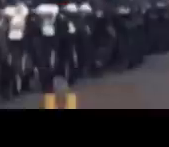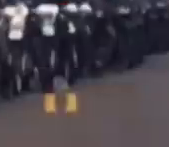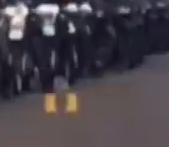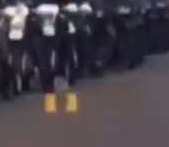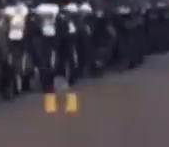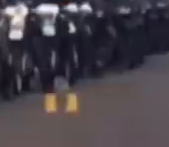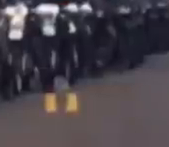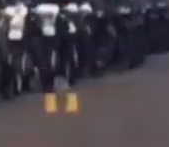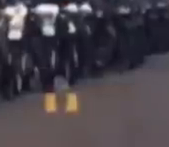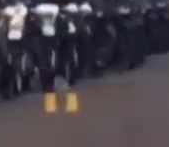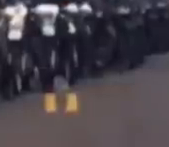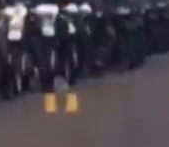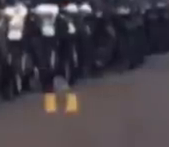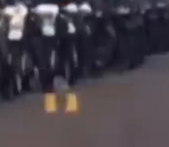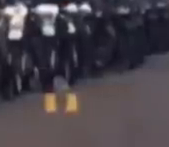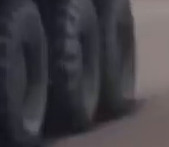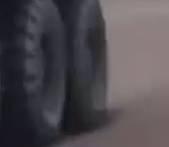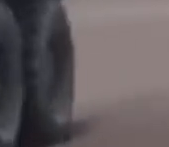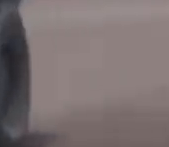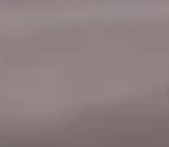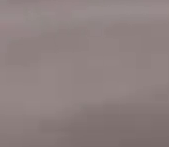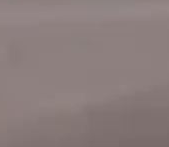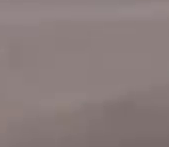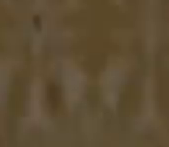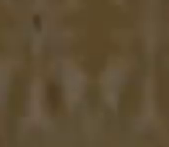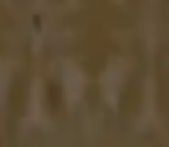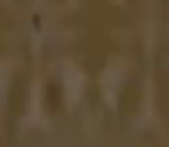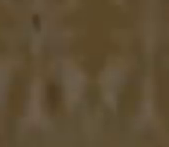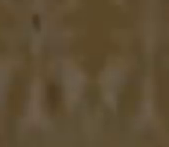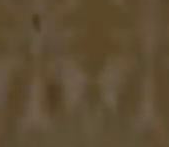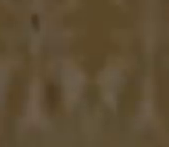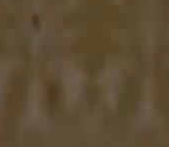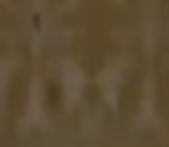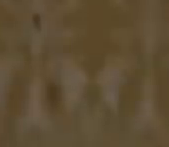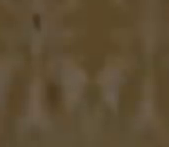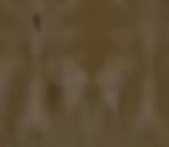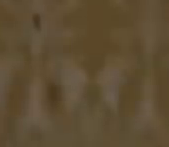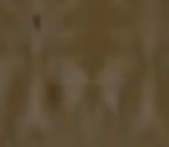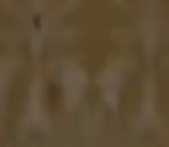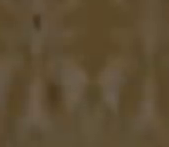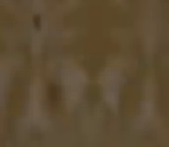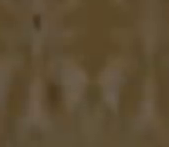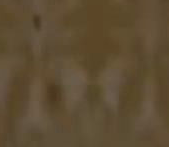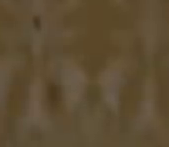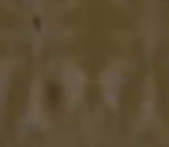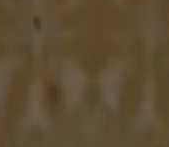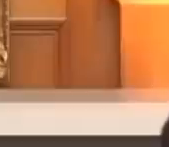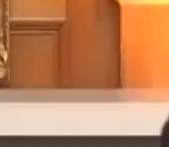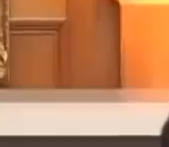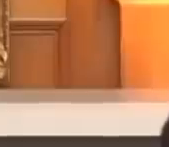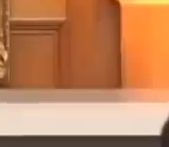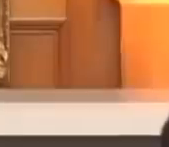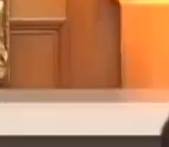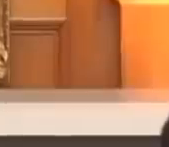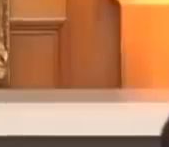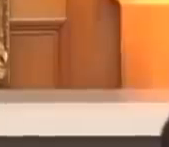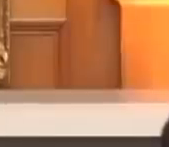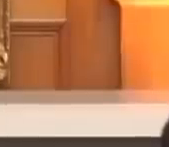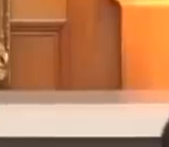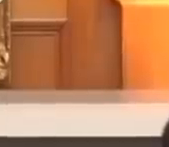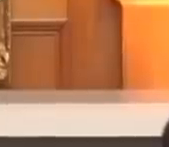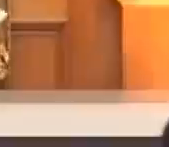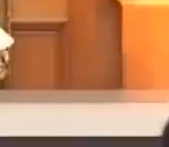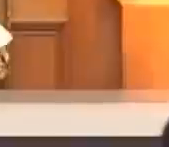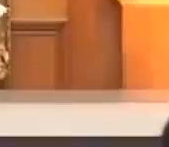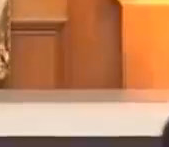Venezuela. Además, aseguró que no acepta ningún pronunciamiento por parte del gobierno colombiano que haya emitido sobre la supuesta protección de la